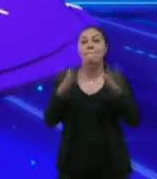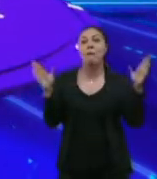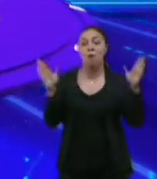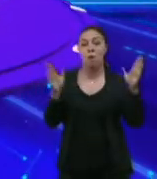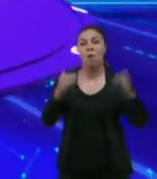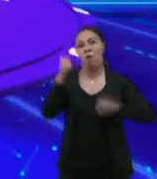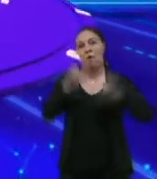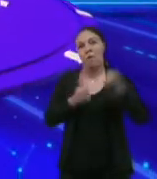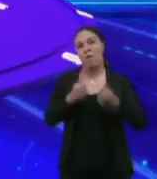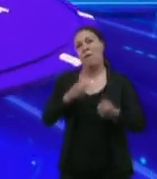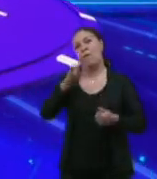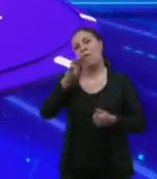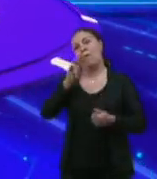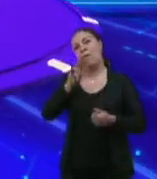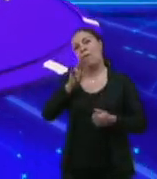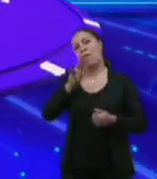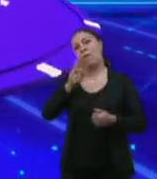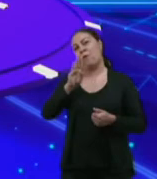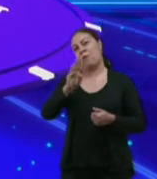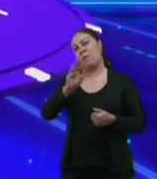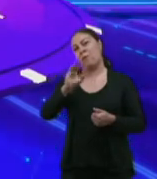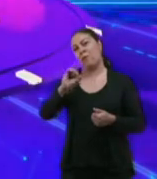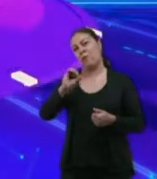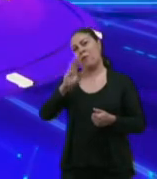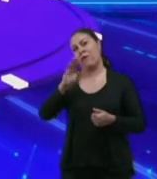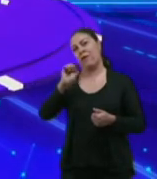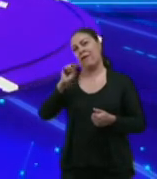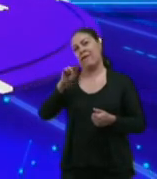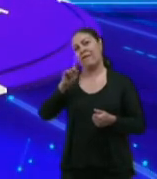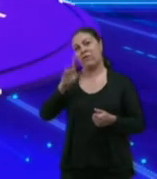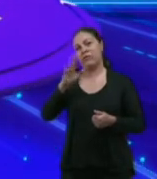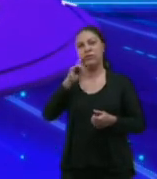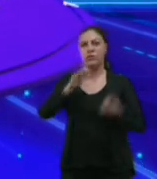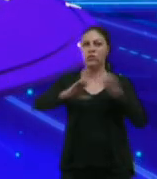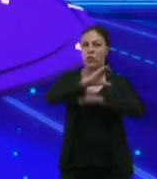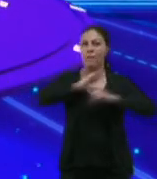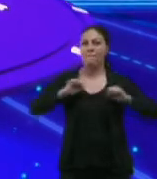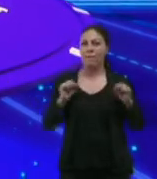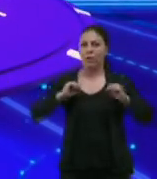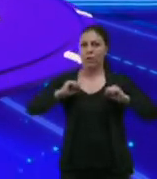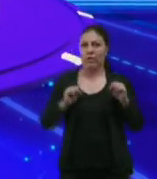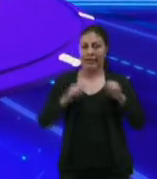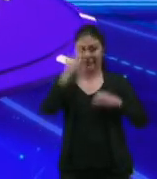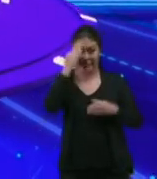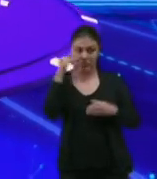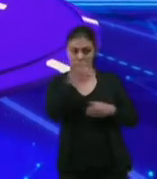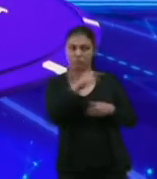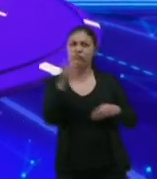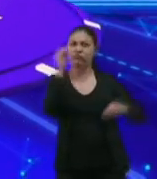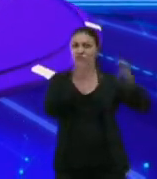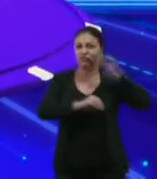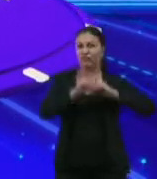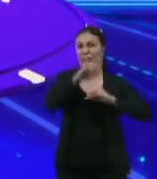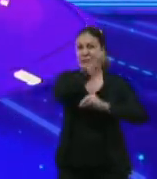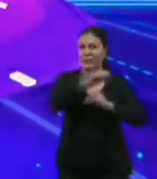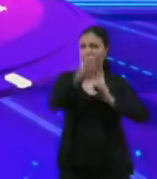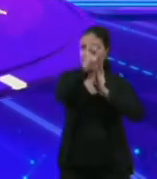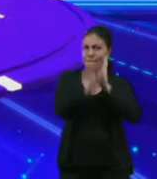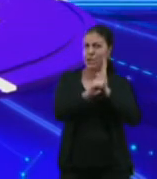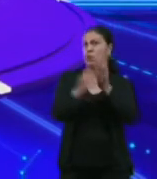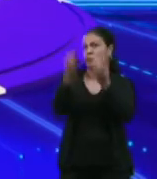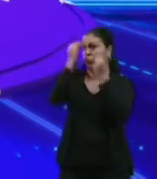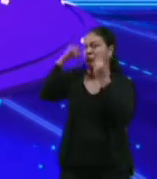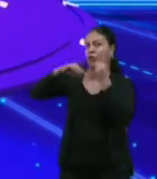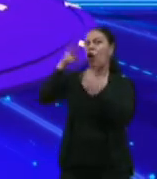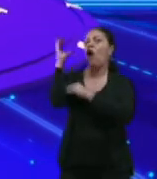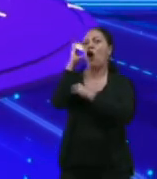ingeniería de sistemas y ciencia de datos en la ciudad de bogotá en donde seguro muchos de los programadores que se están formando en colombia tendrán